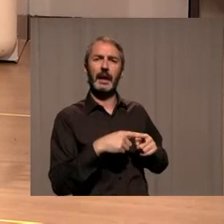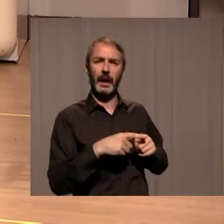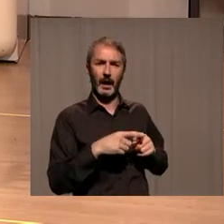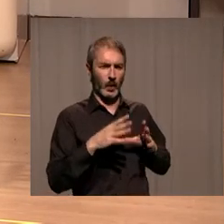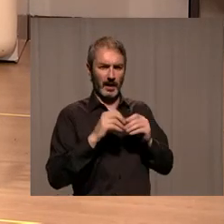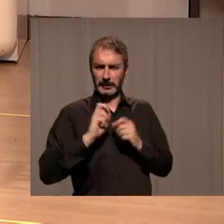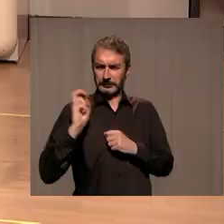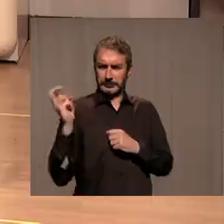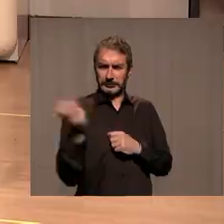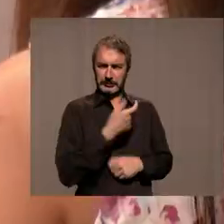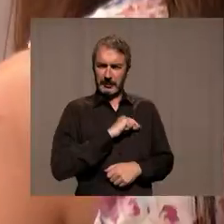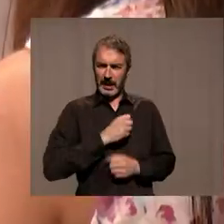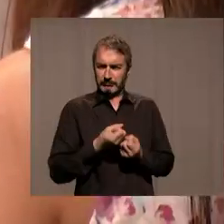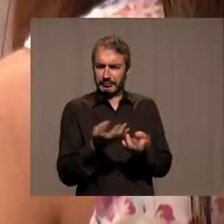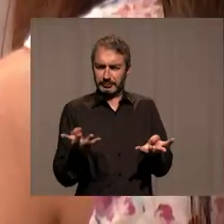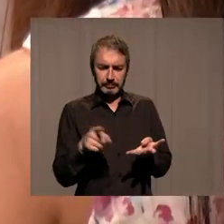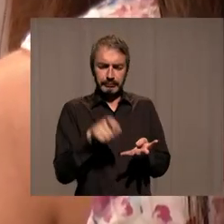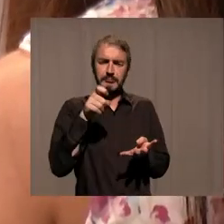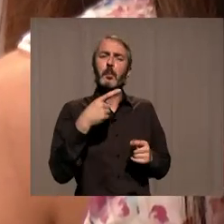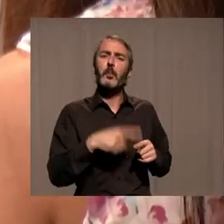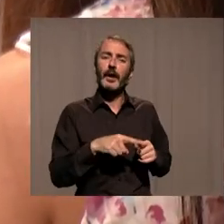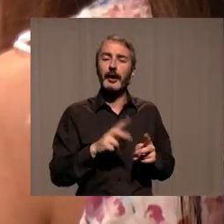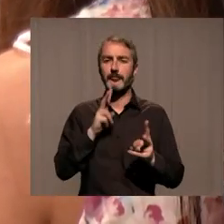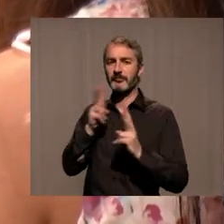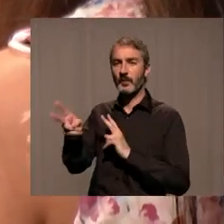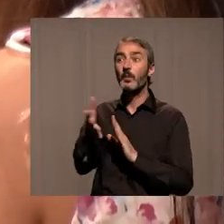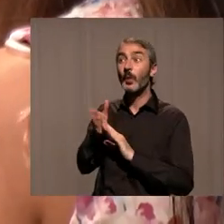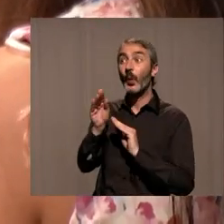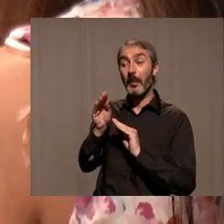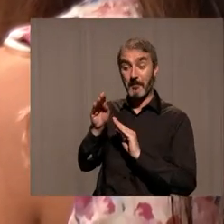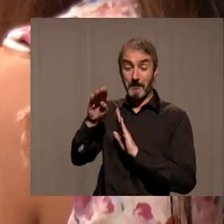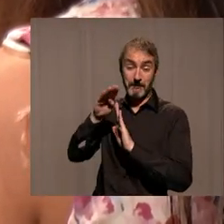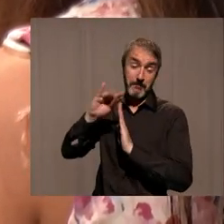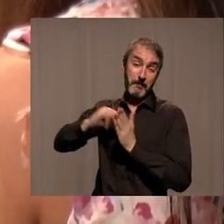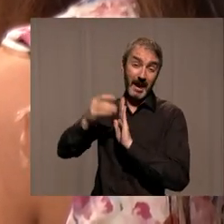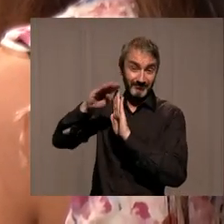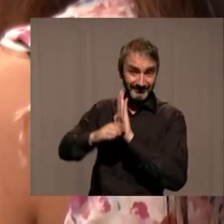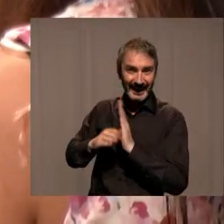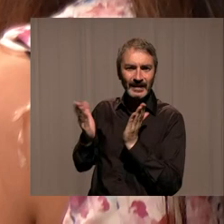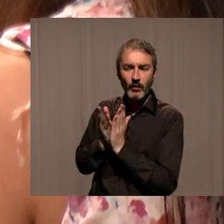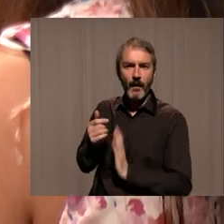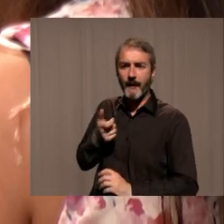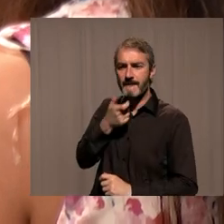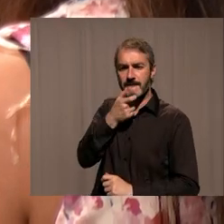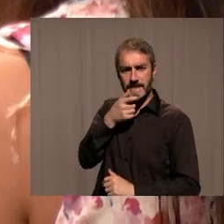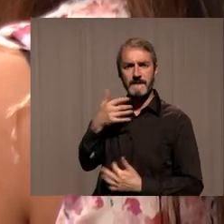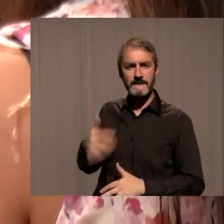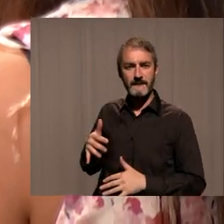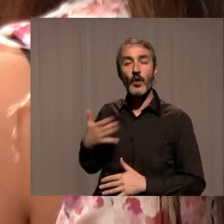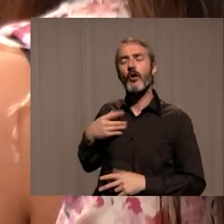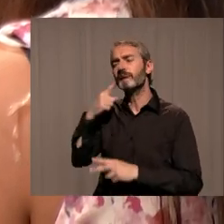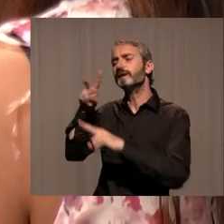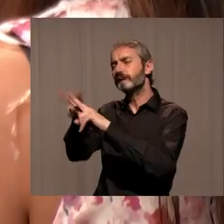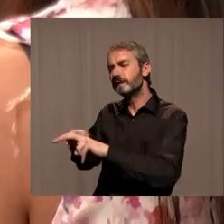las universidades de España? Porque me gusta mucho su plan de estudio, esto es más importante. Porque cuando